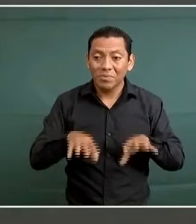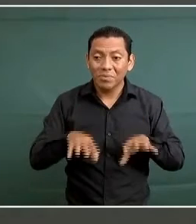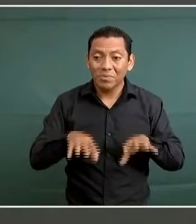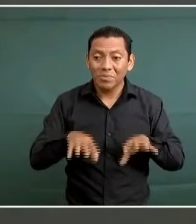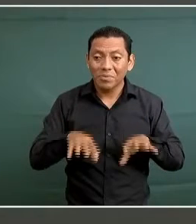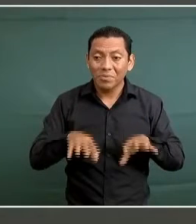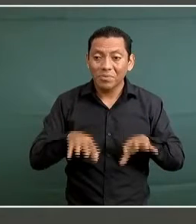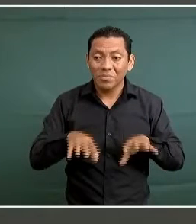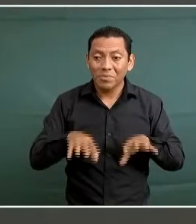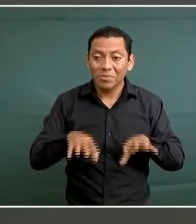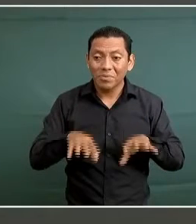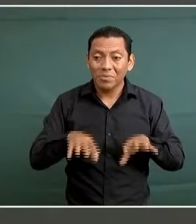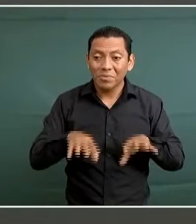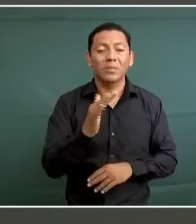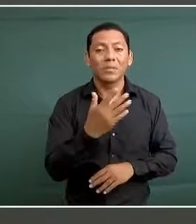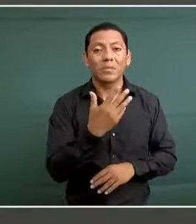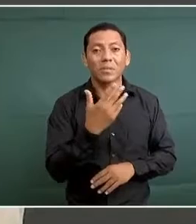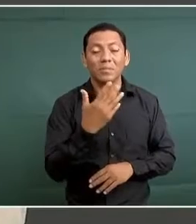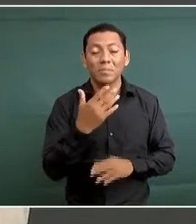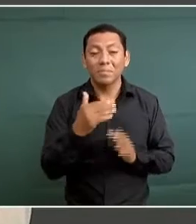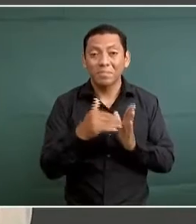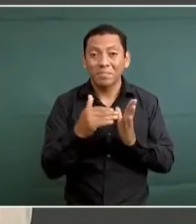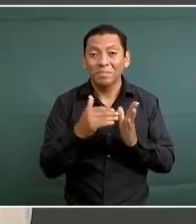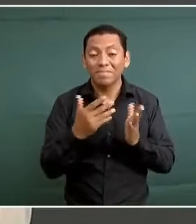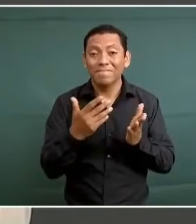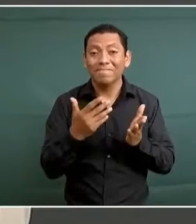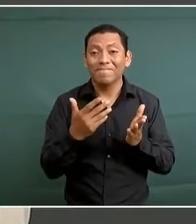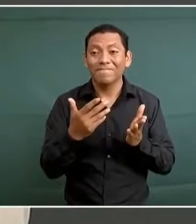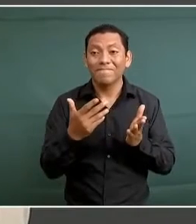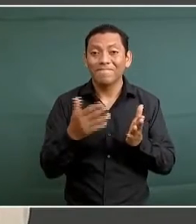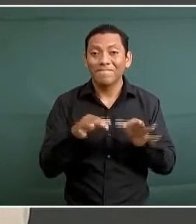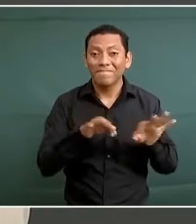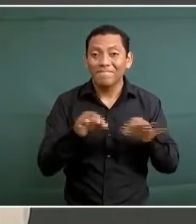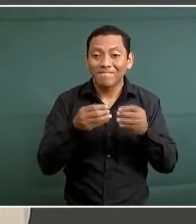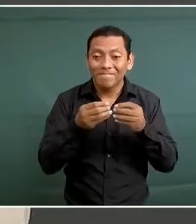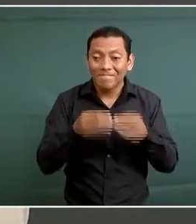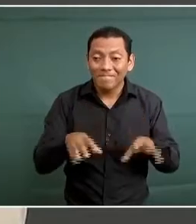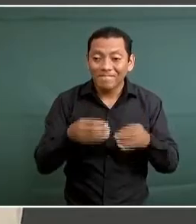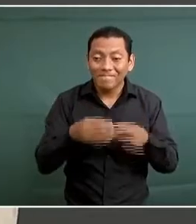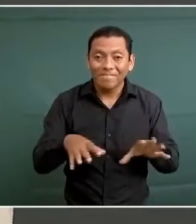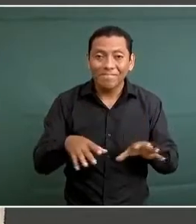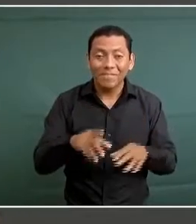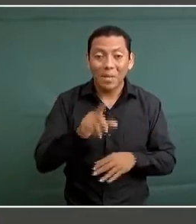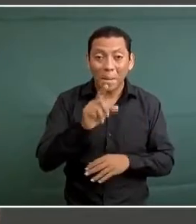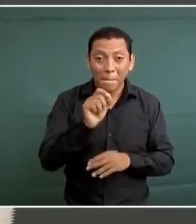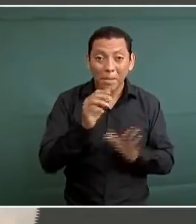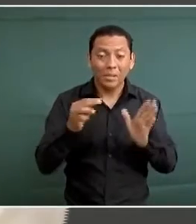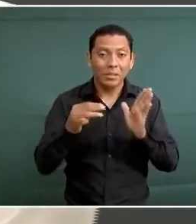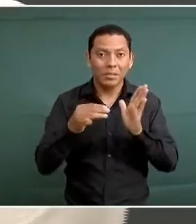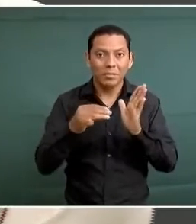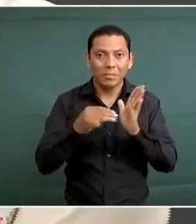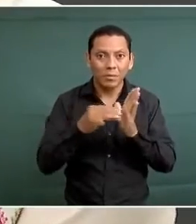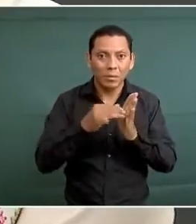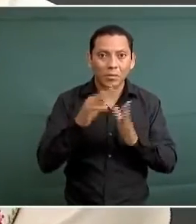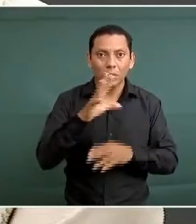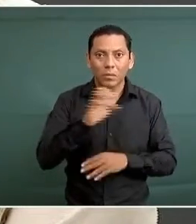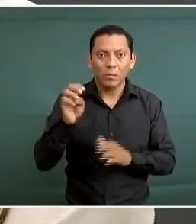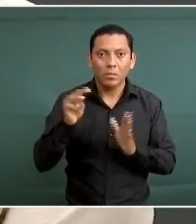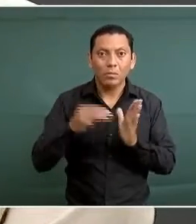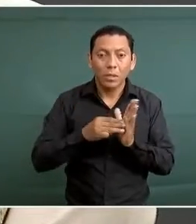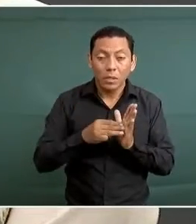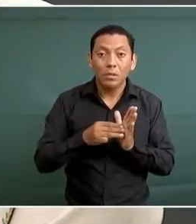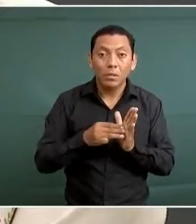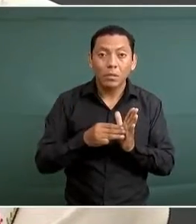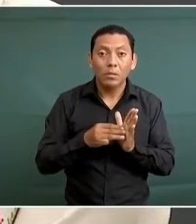555 mil empleos perdidos de 20 millones 500 mil trabajadores